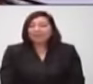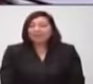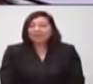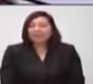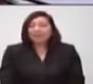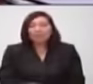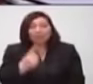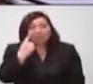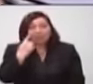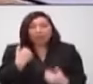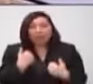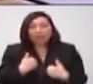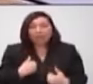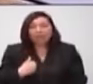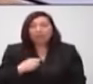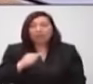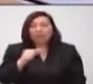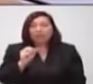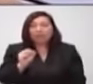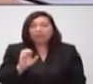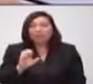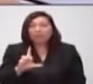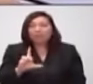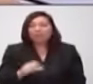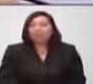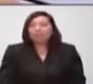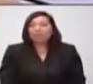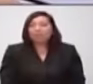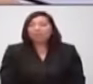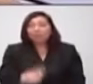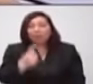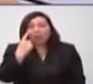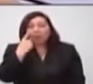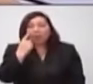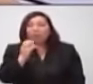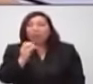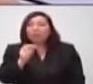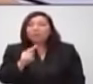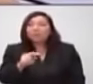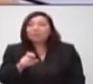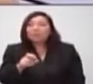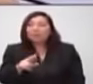Si él conoce a la abogada Giselle Segarra, y si conoce a Leao Piñeiro.